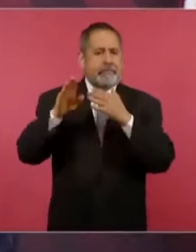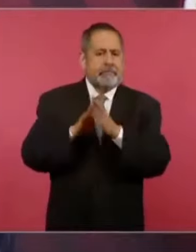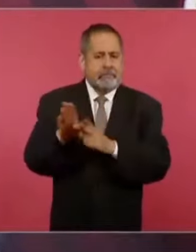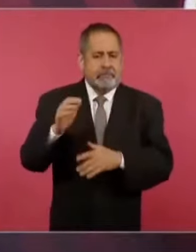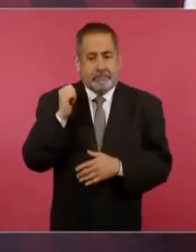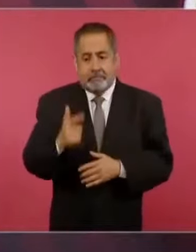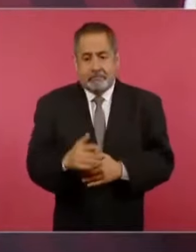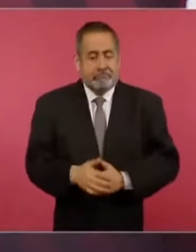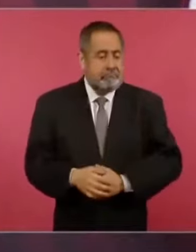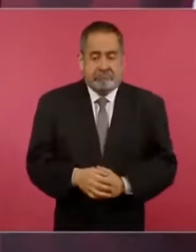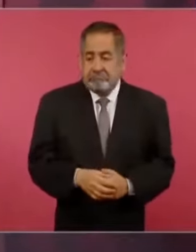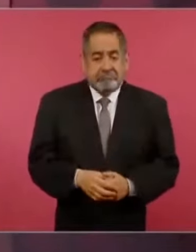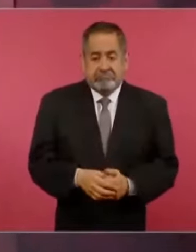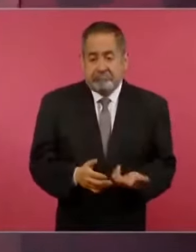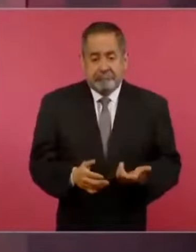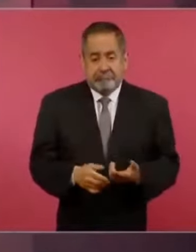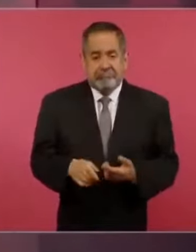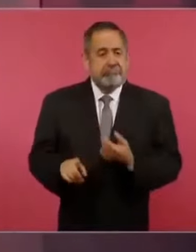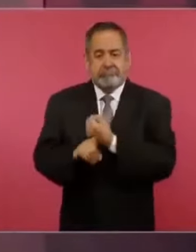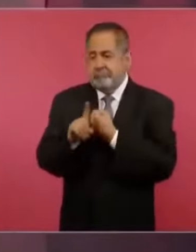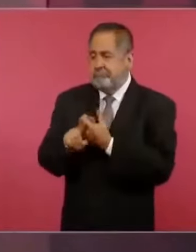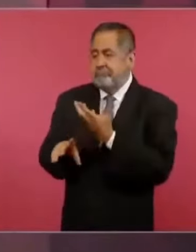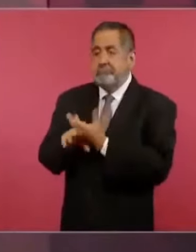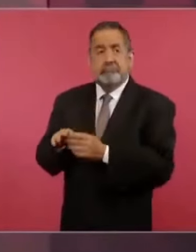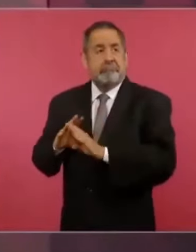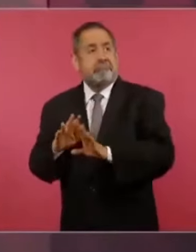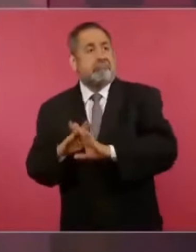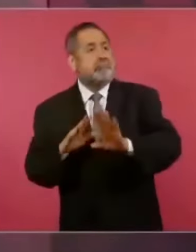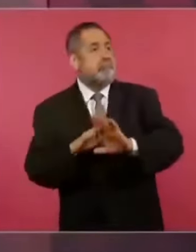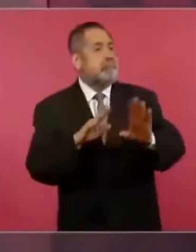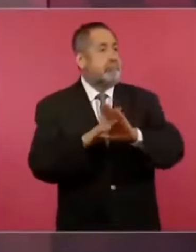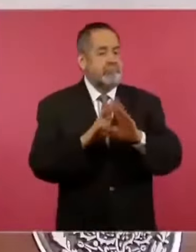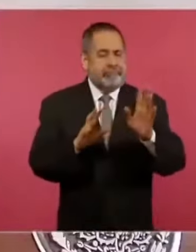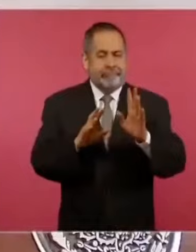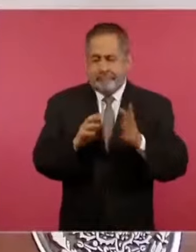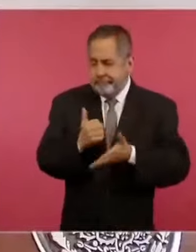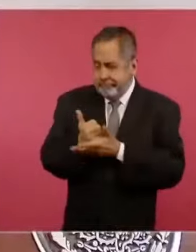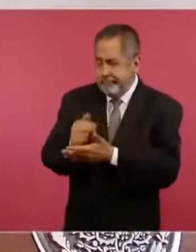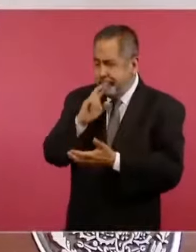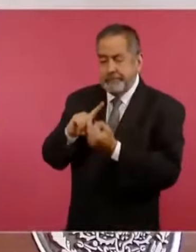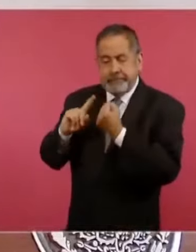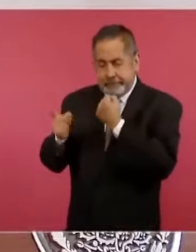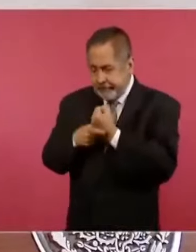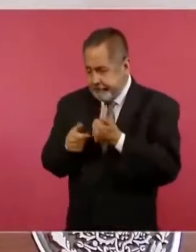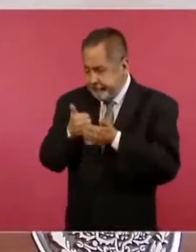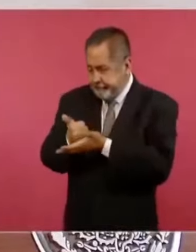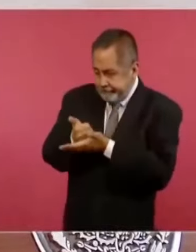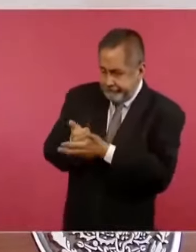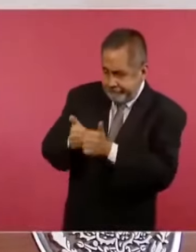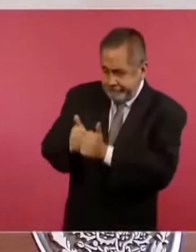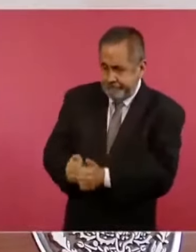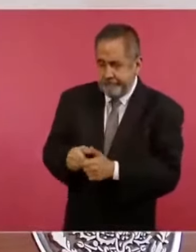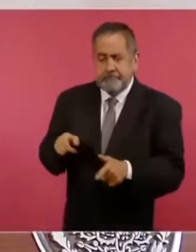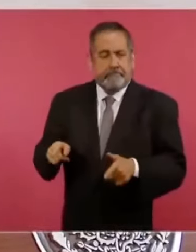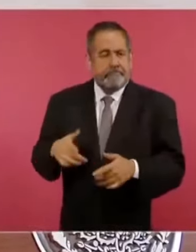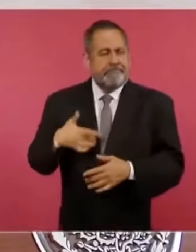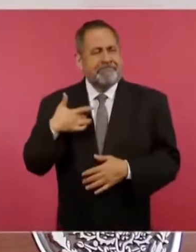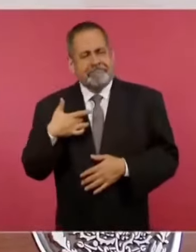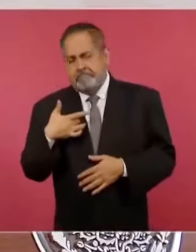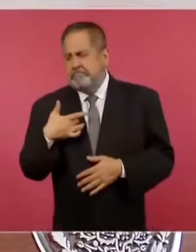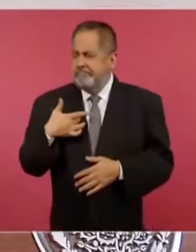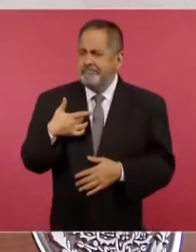el problema de la migración, el fenómeno migratorio, atendiendo las causas, porque la gente no sale de sus